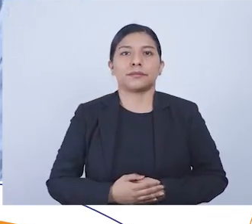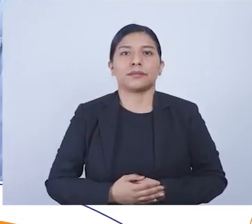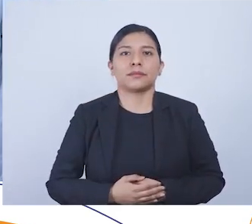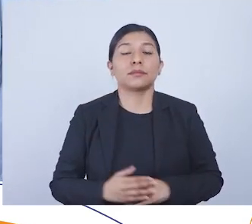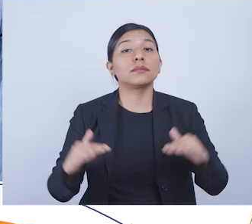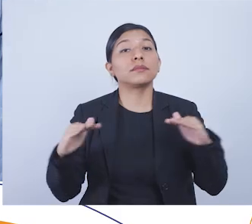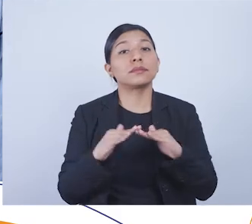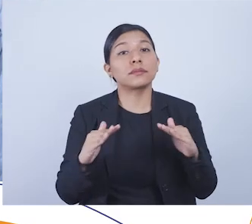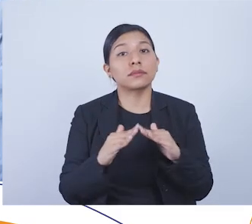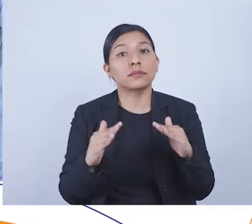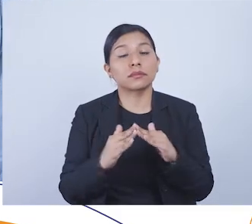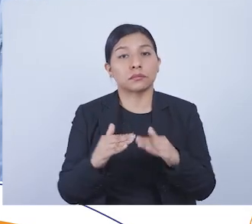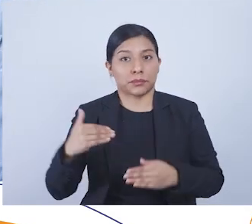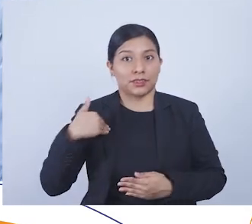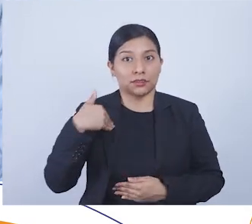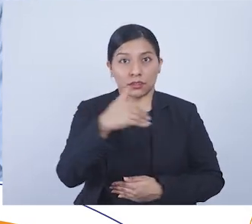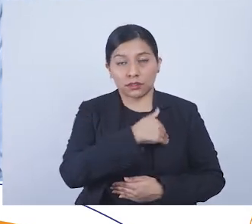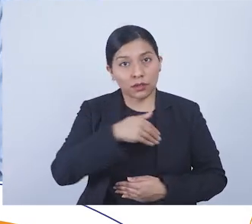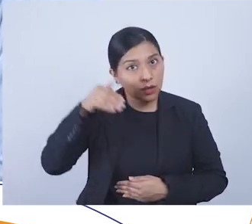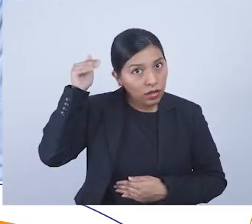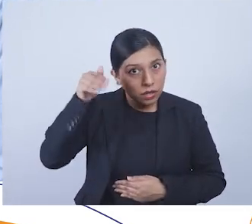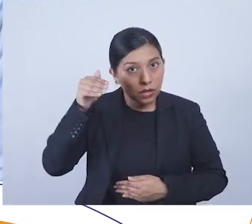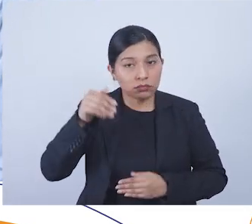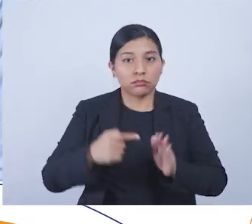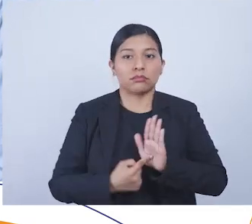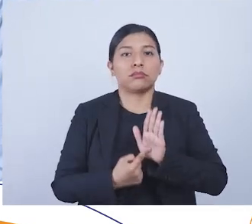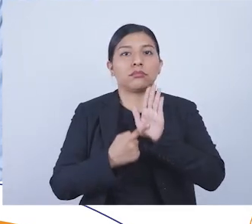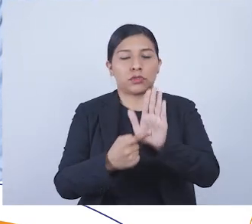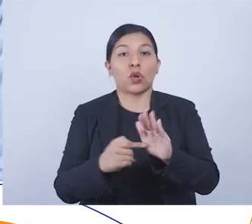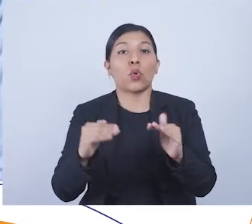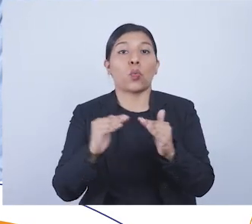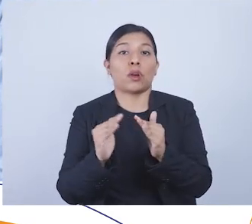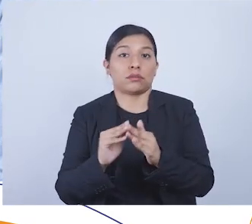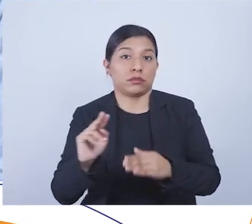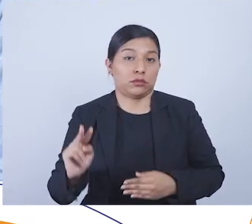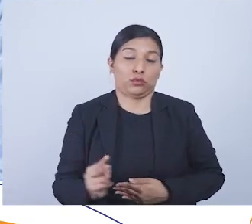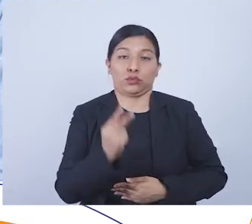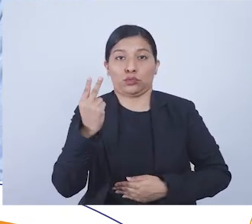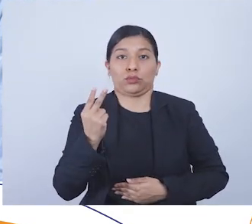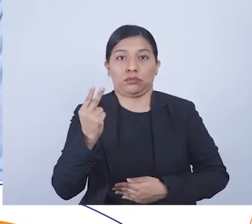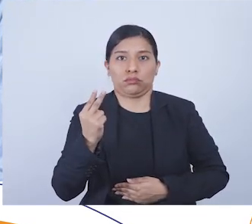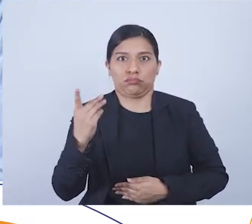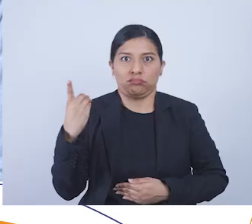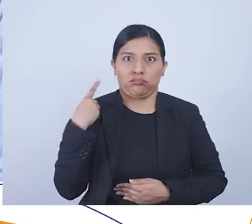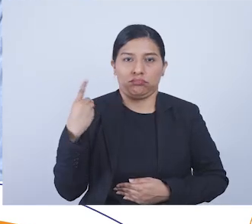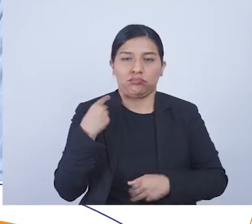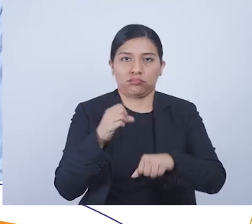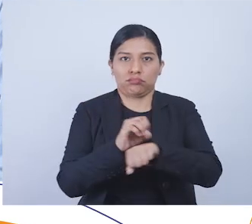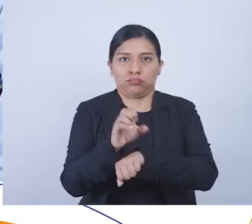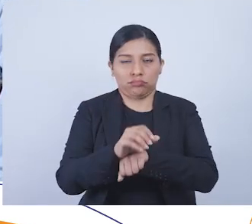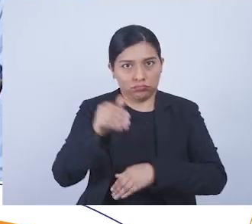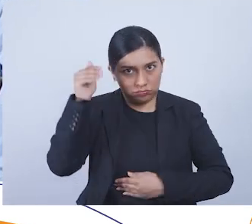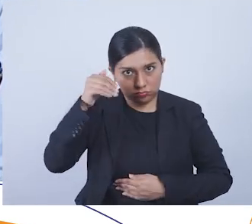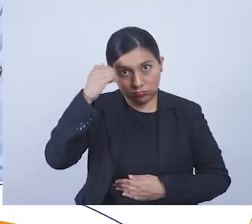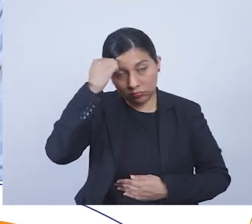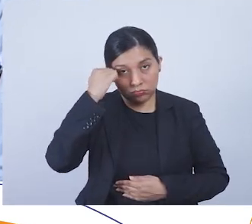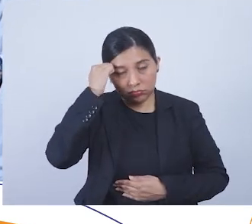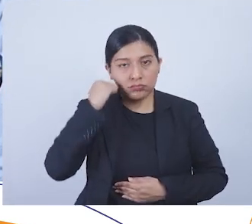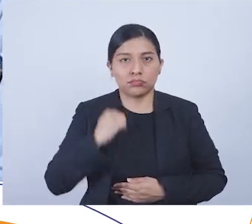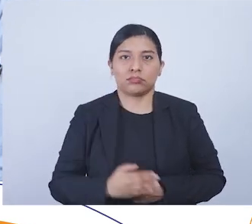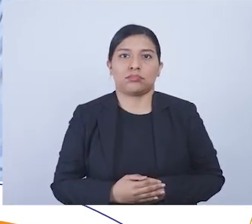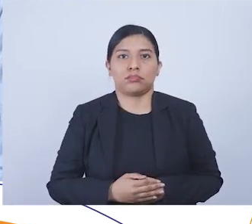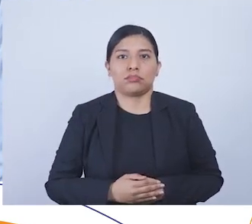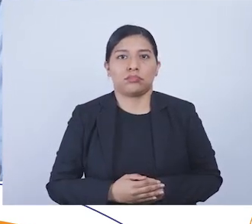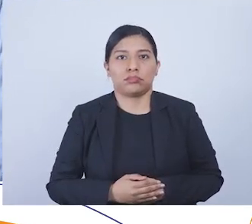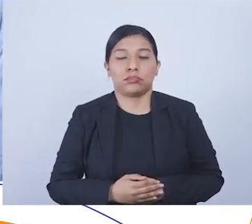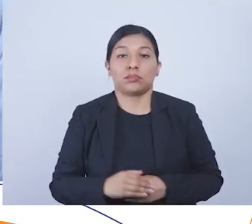través del Ministerio de Educación, a través de la Subdirección de Asesoría Educativa y Modalidad de Aprendizaje, Gerencia